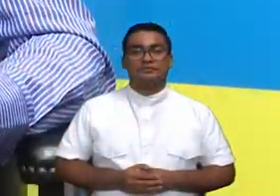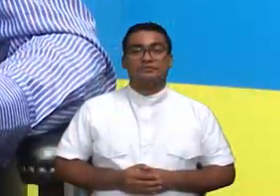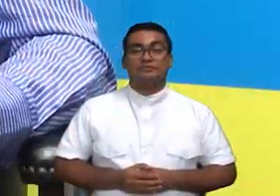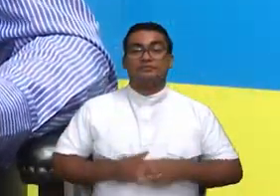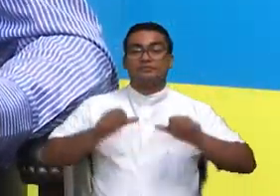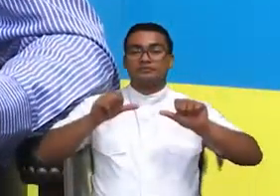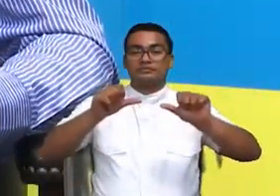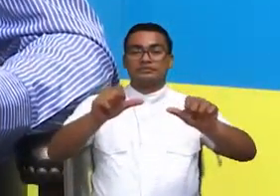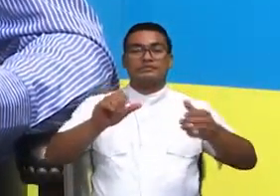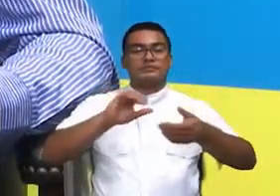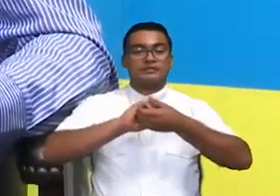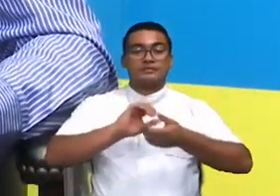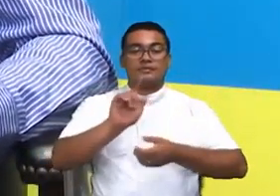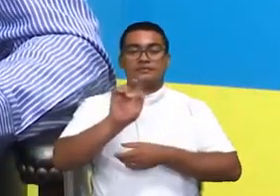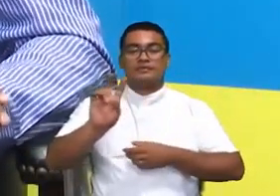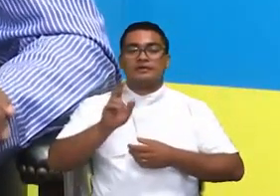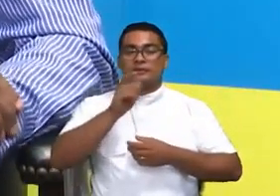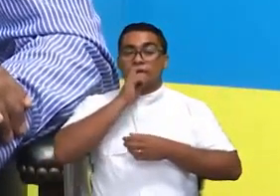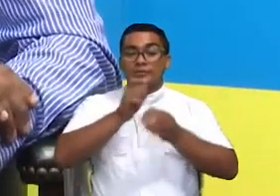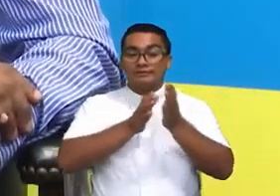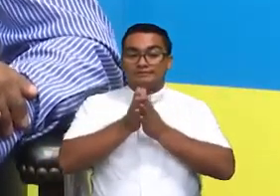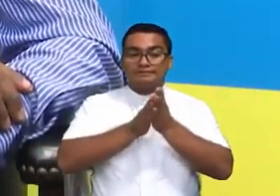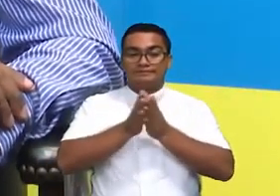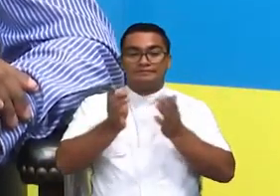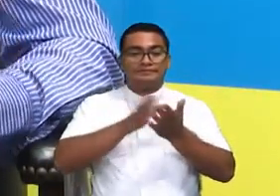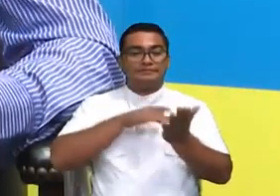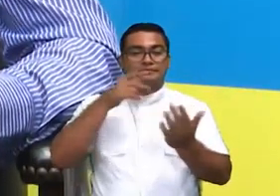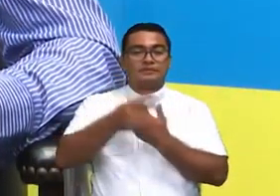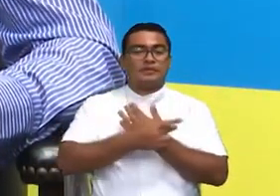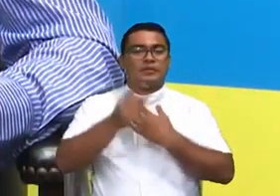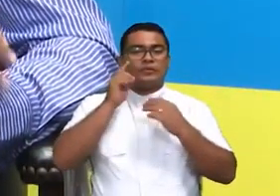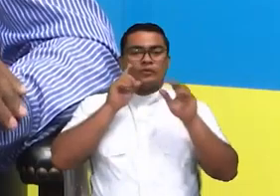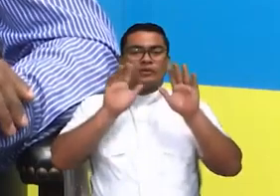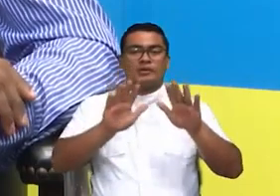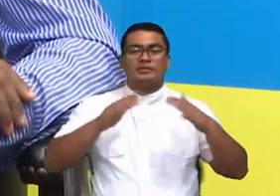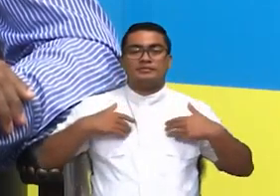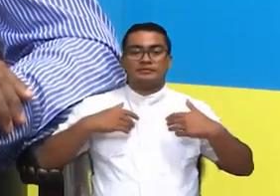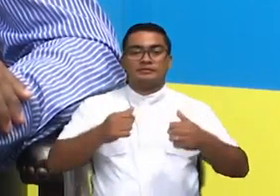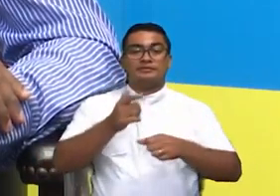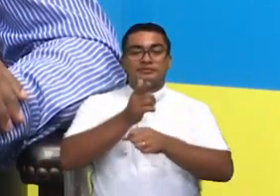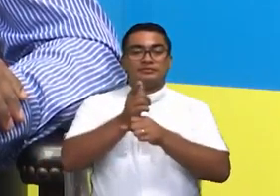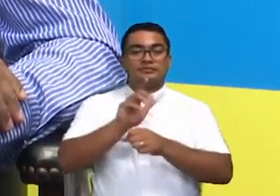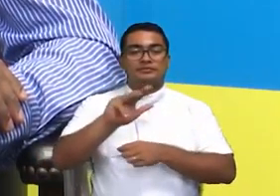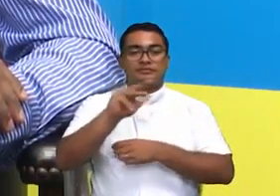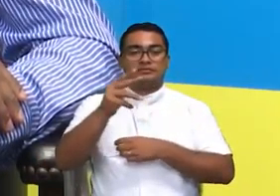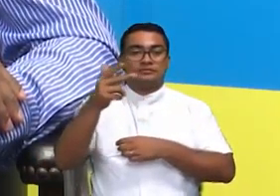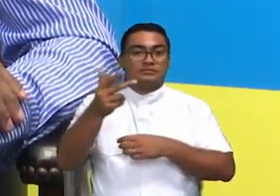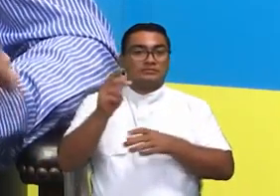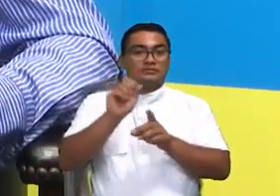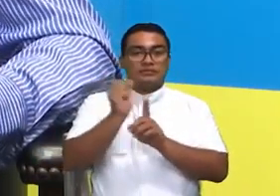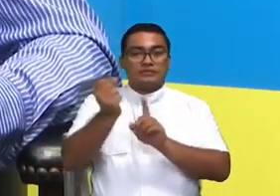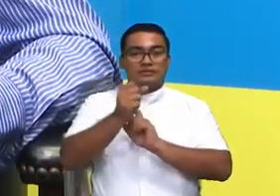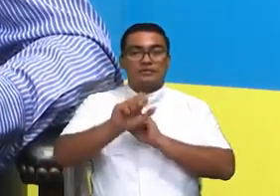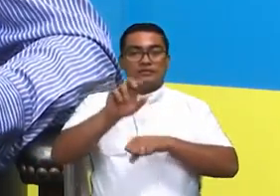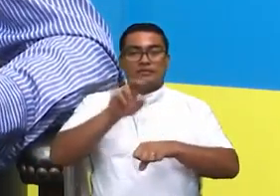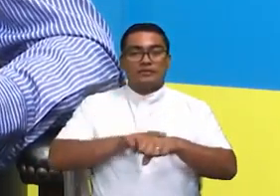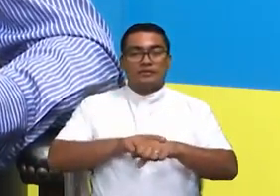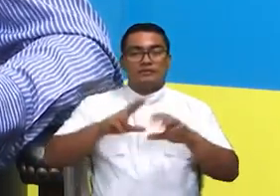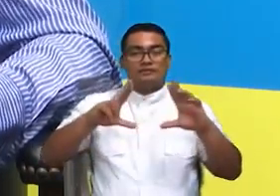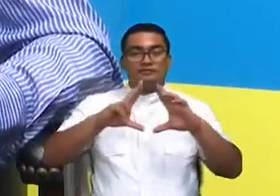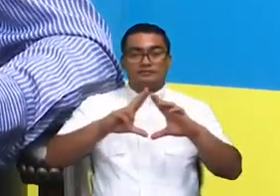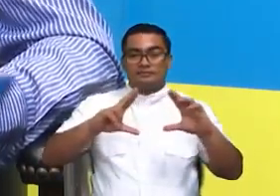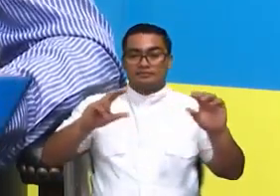Estamos de regreso, amigos televidentes, en su gustado programa Prevenir de Salud a través de la frecuencia del canal 98, el canal parlamentario, el canal de la